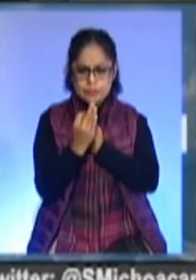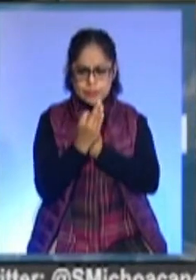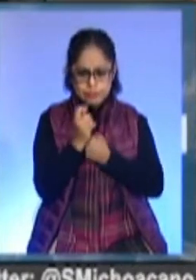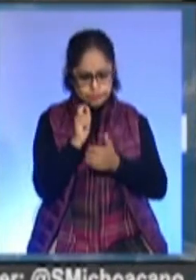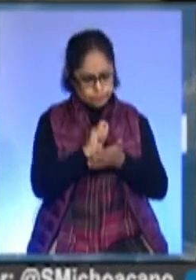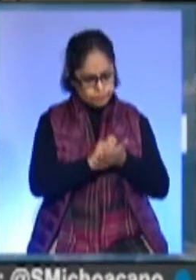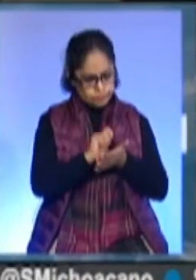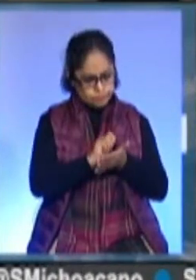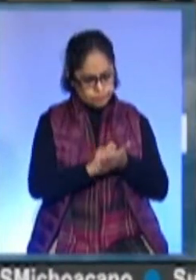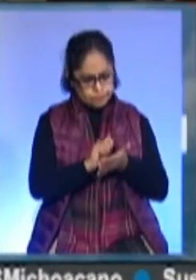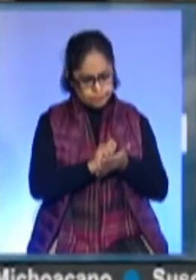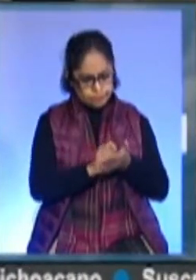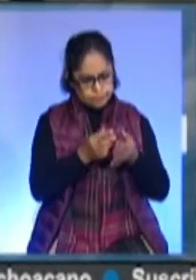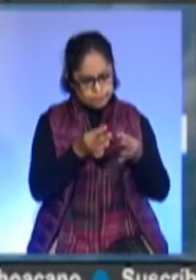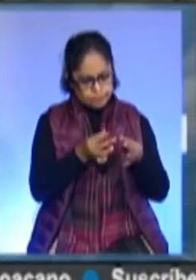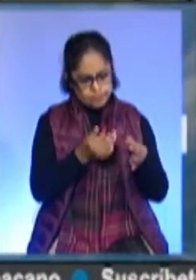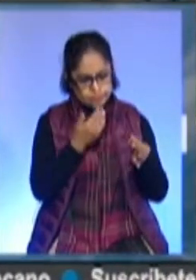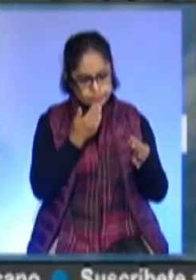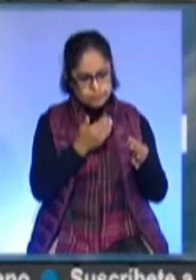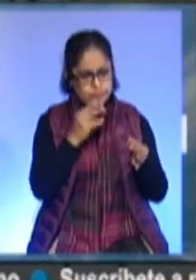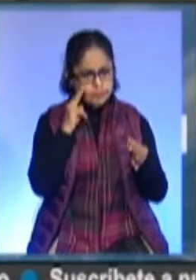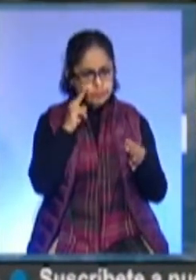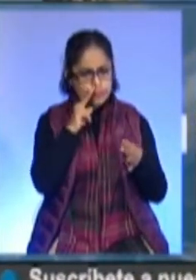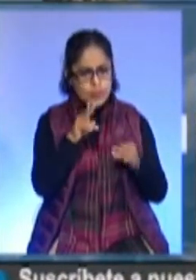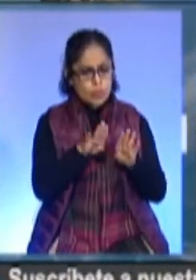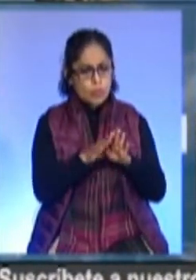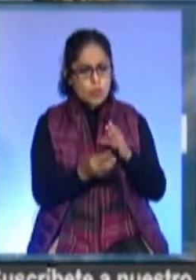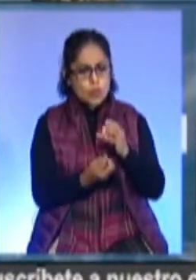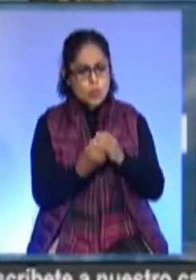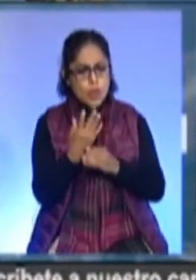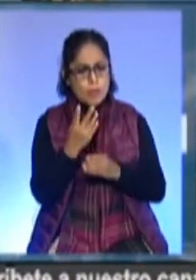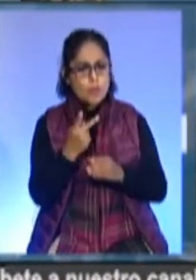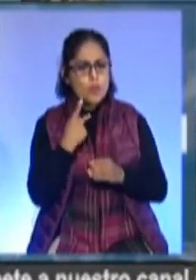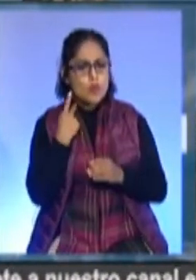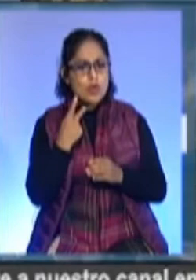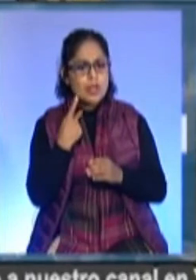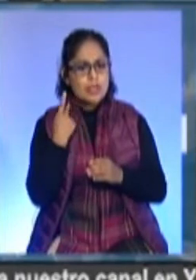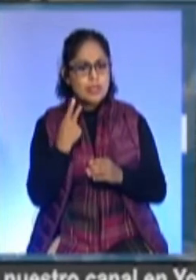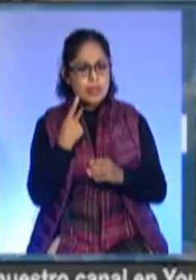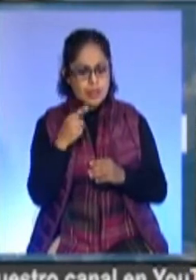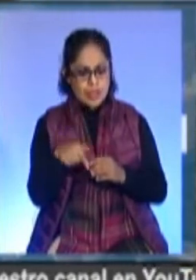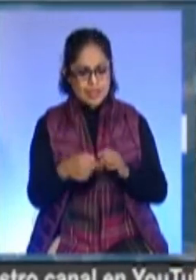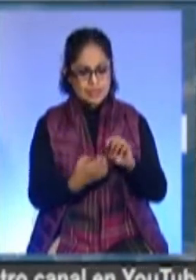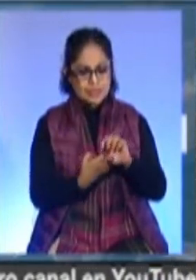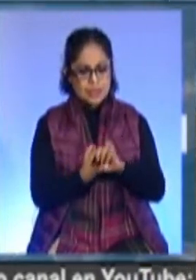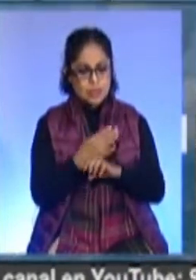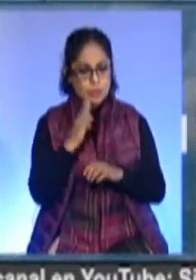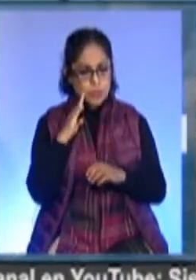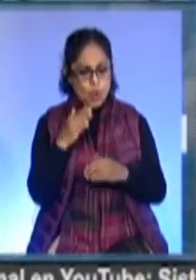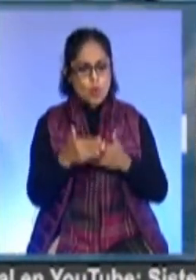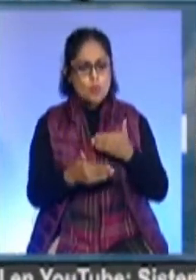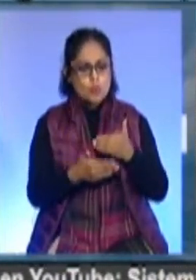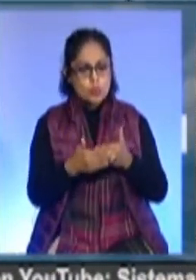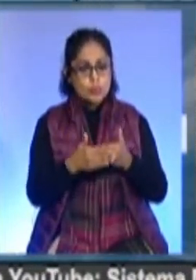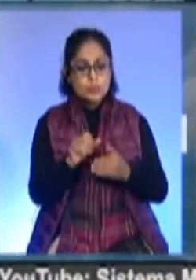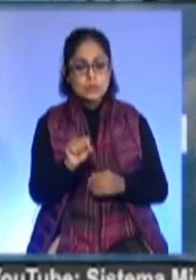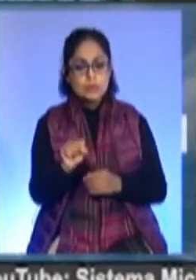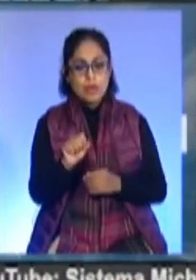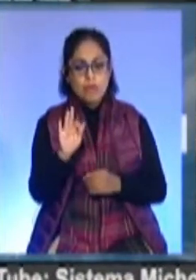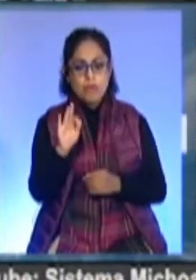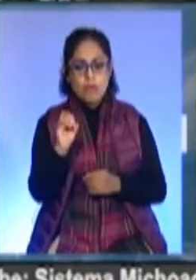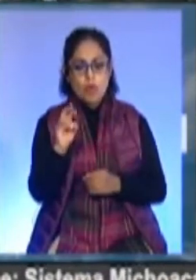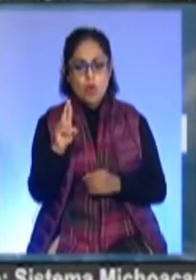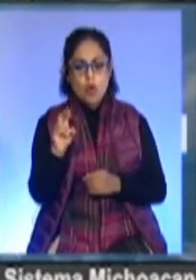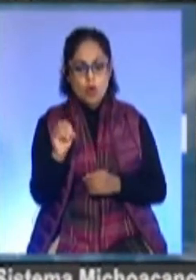diagnóstico, pero afinar la visión de la nueva política migratoria para el estado de Michoacán. Se va a tener un foro este próximo sábado, 13